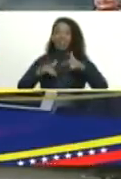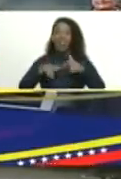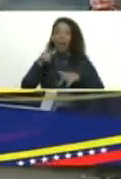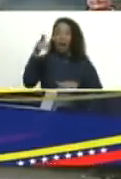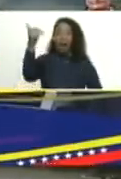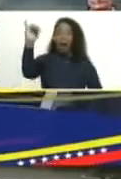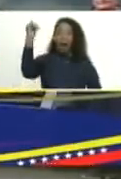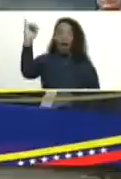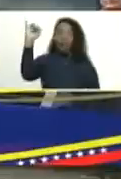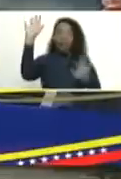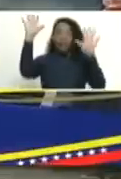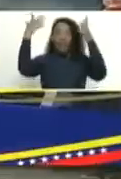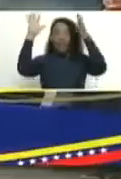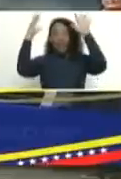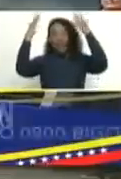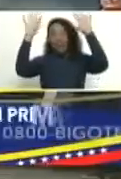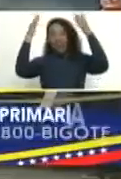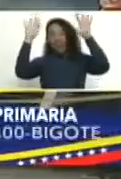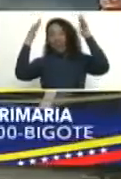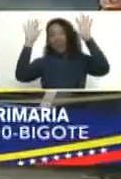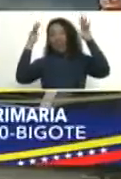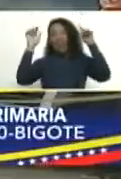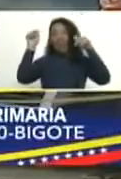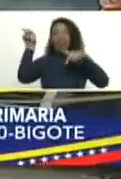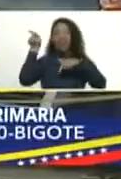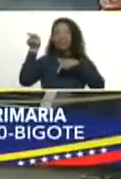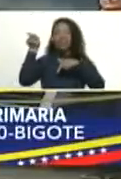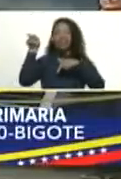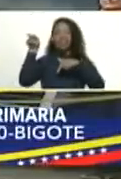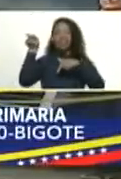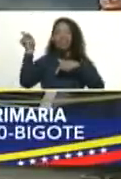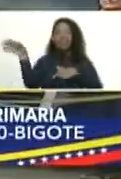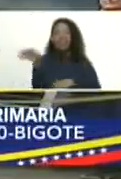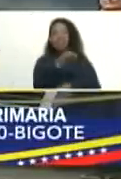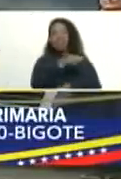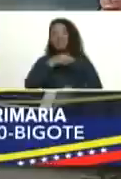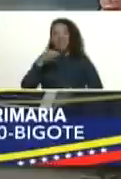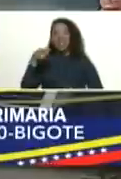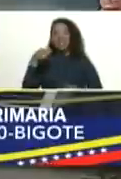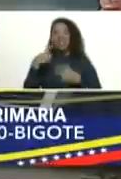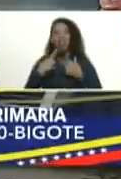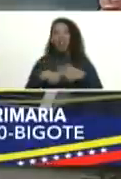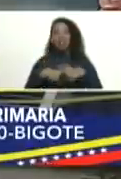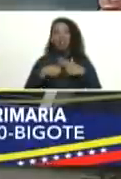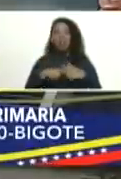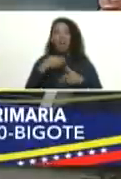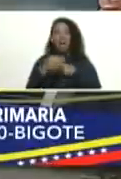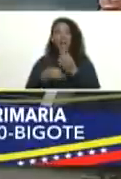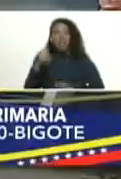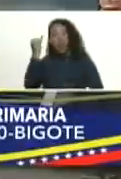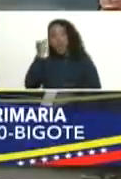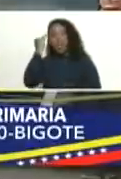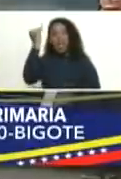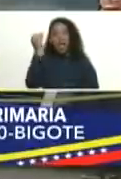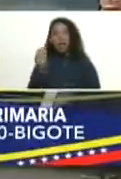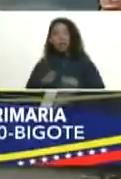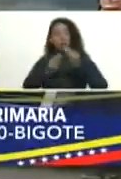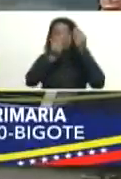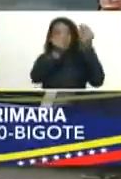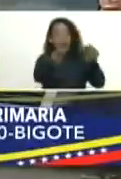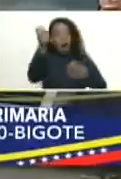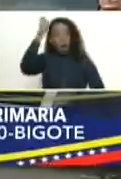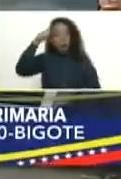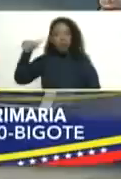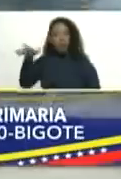la conmemoración de esa extraordinaria herramienta que usted le ha dado al país, que nos ha dado a